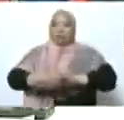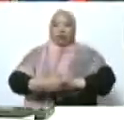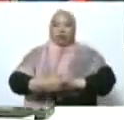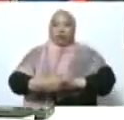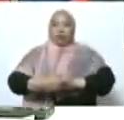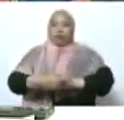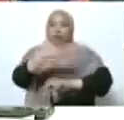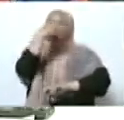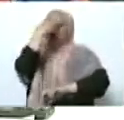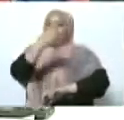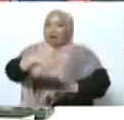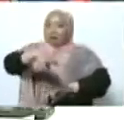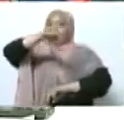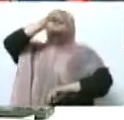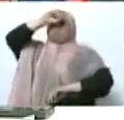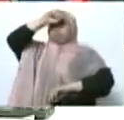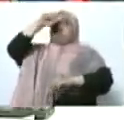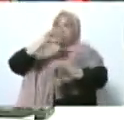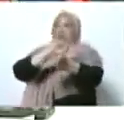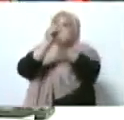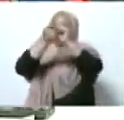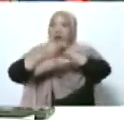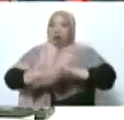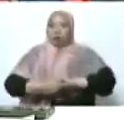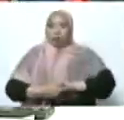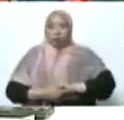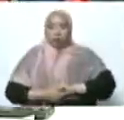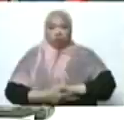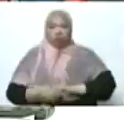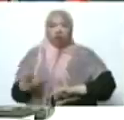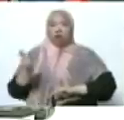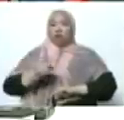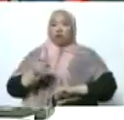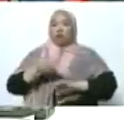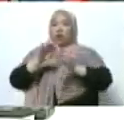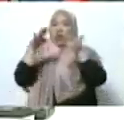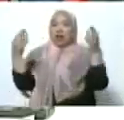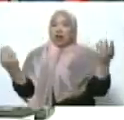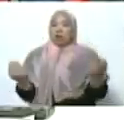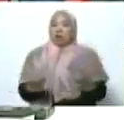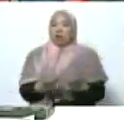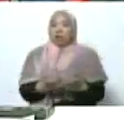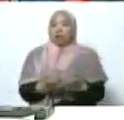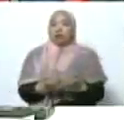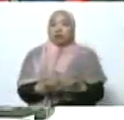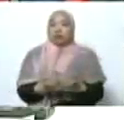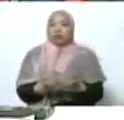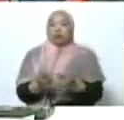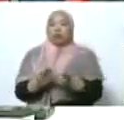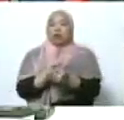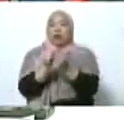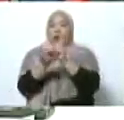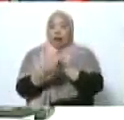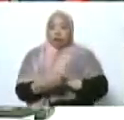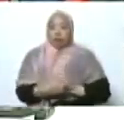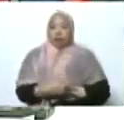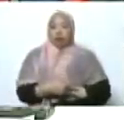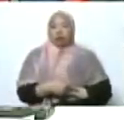entiende los cambios, que no solo en Venezuela se están dando, sino en el mundo entero. La pandemia cambió al mundo